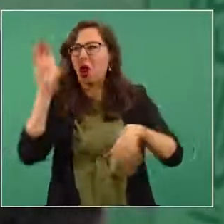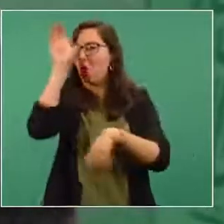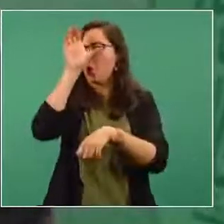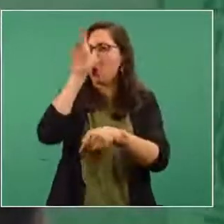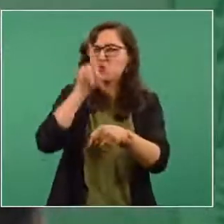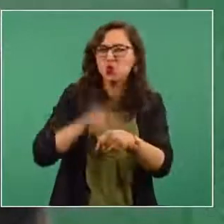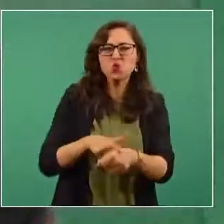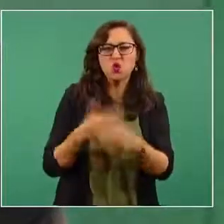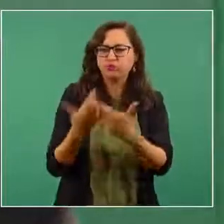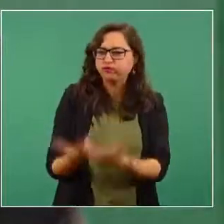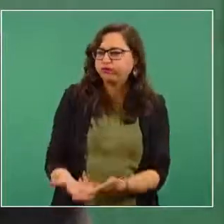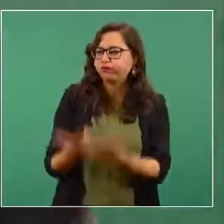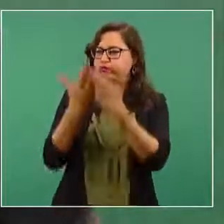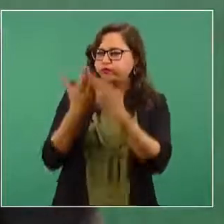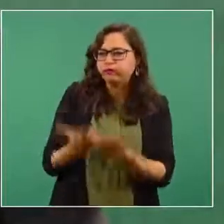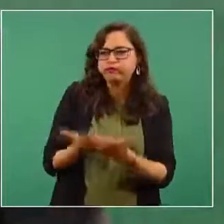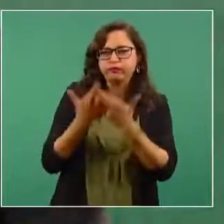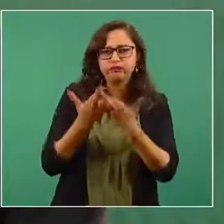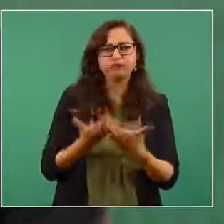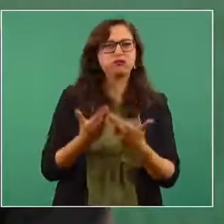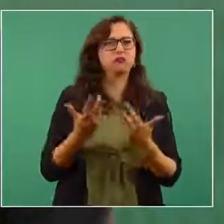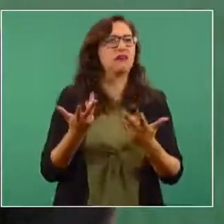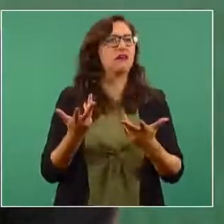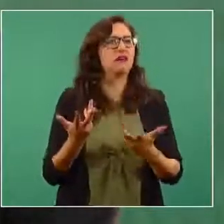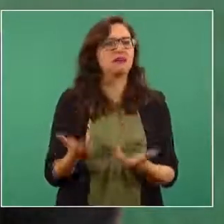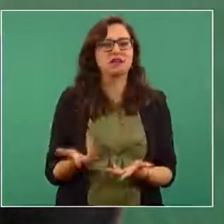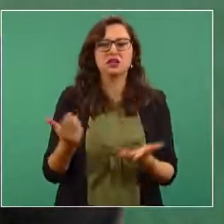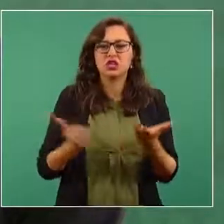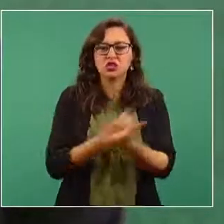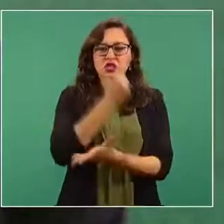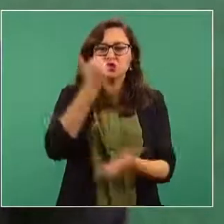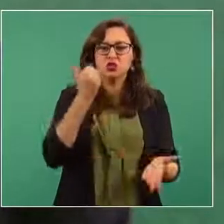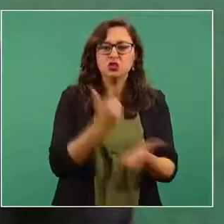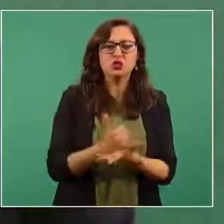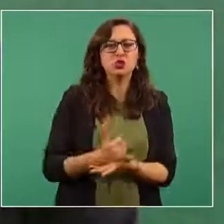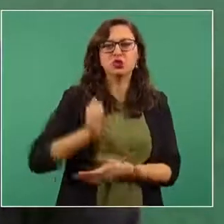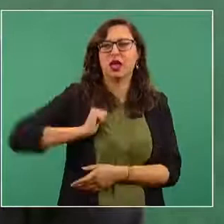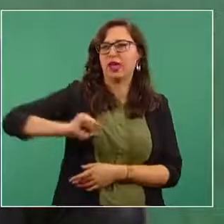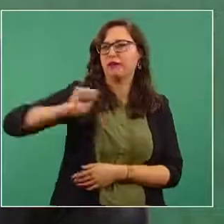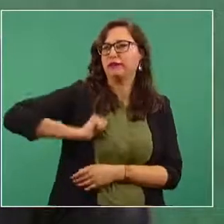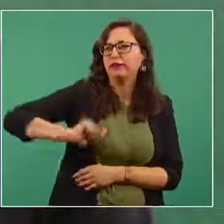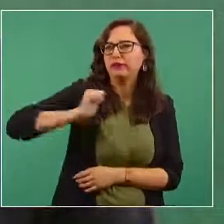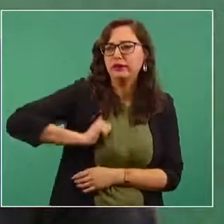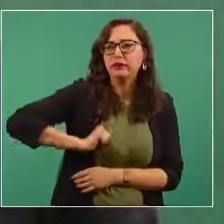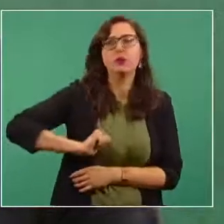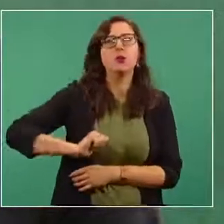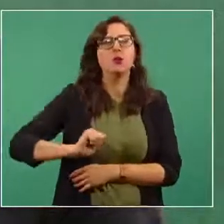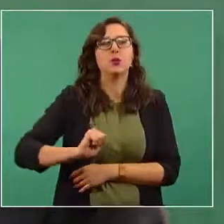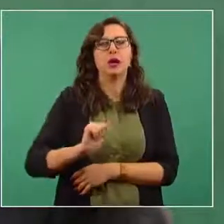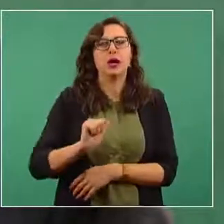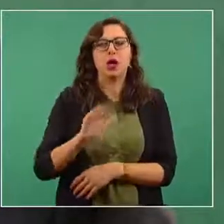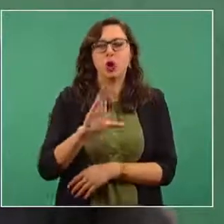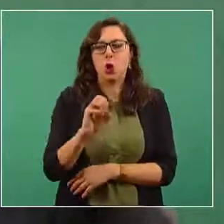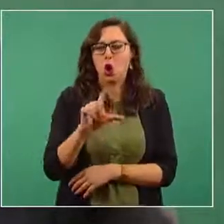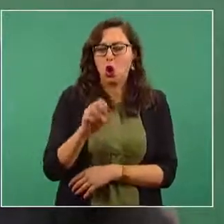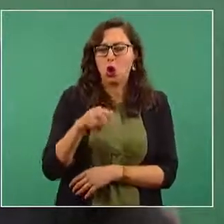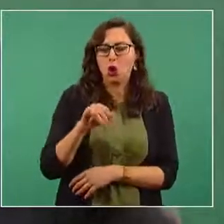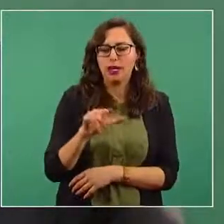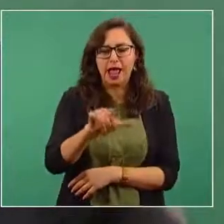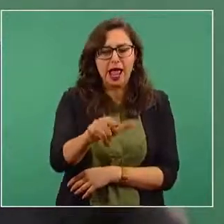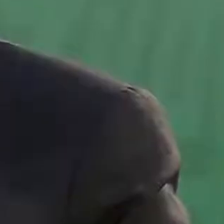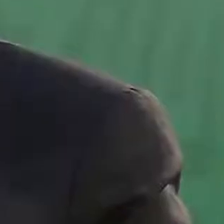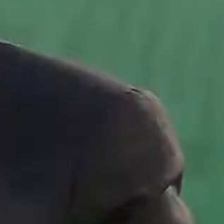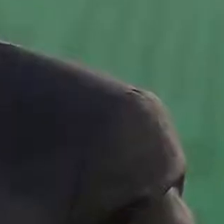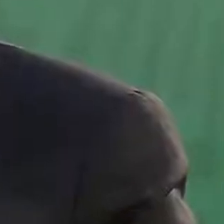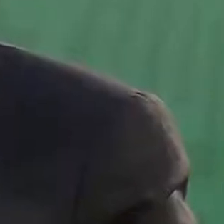cultural, de las ciudades coloniales, de los centros